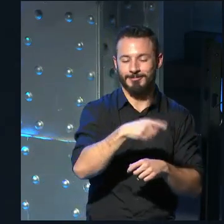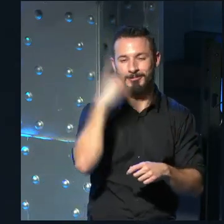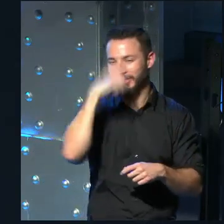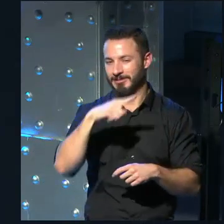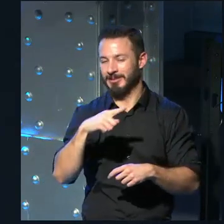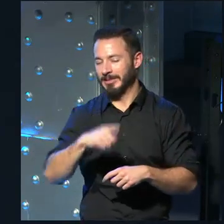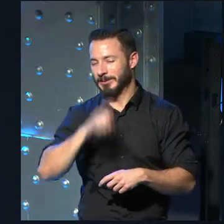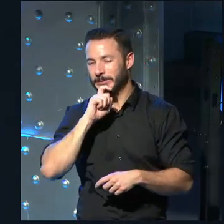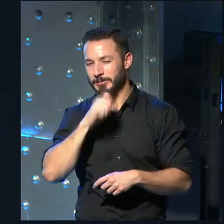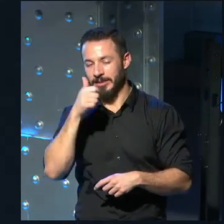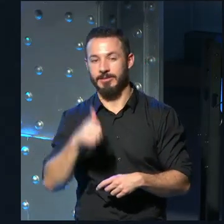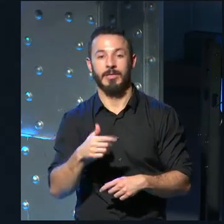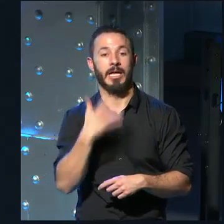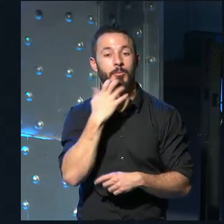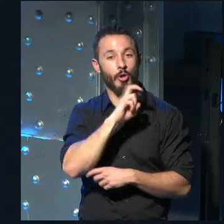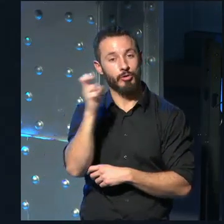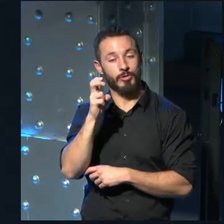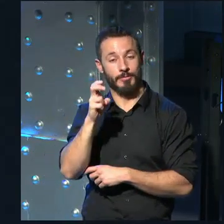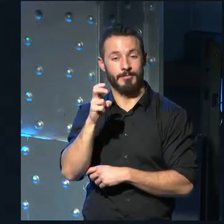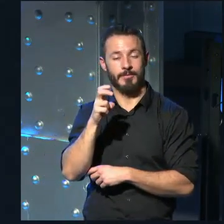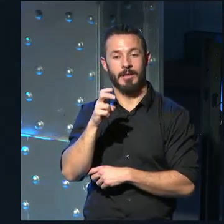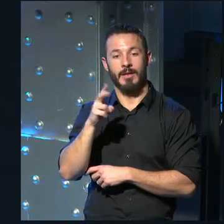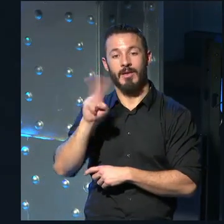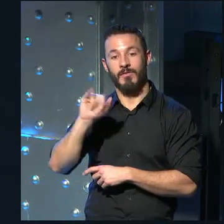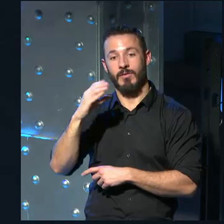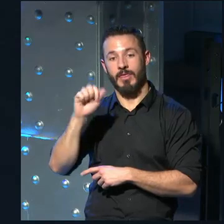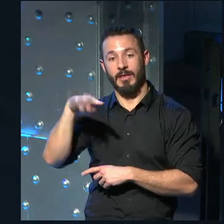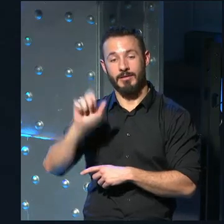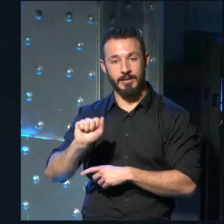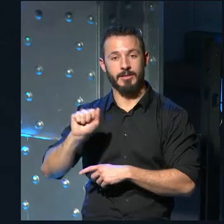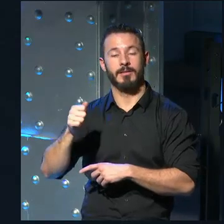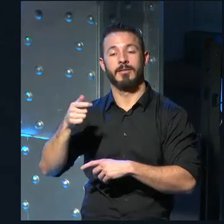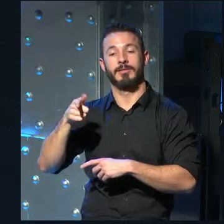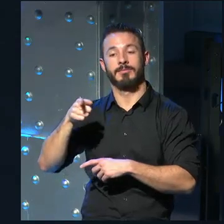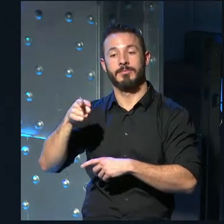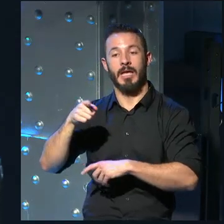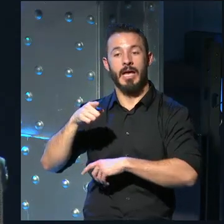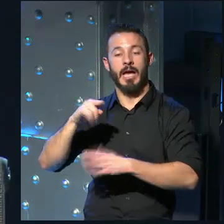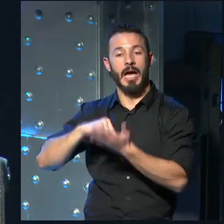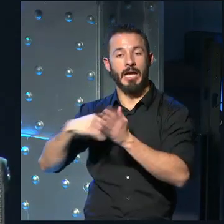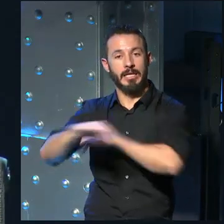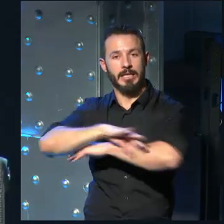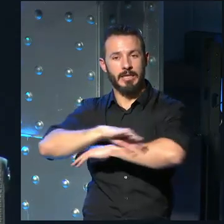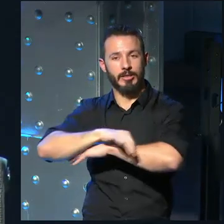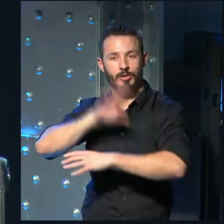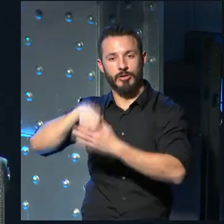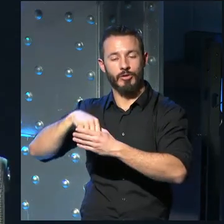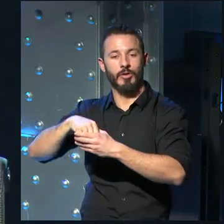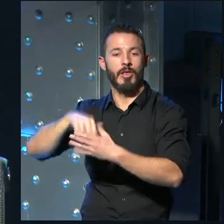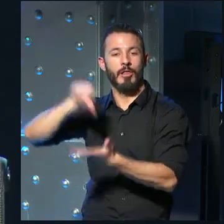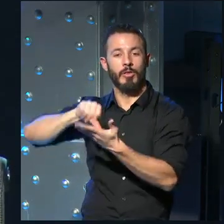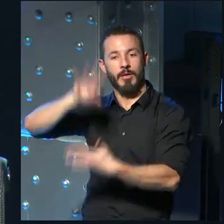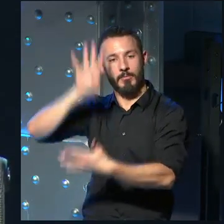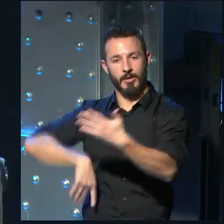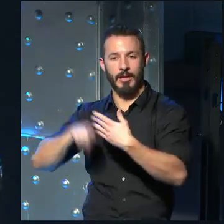que me gusta mucho y es Vicente Guallart, el que fue arquitecto de la ciudad de Barcelona. Tenía un proyecto maravilloso en su mesa que era